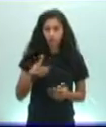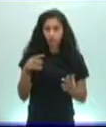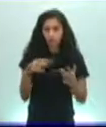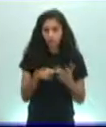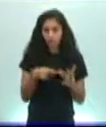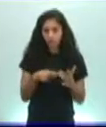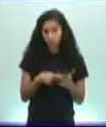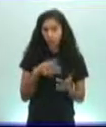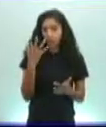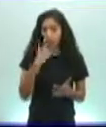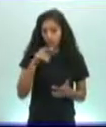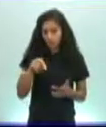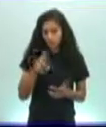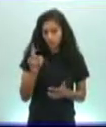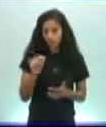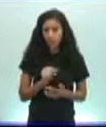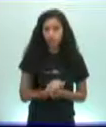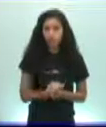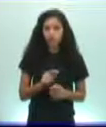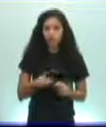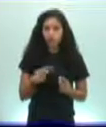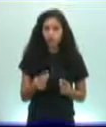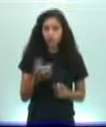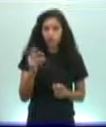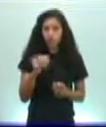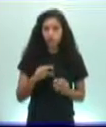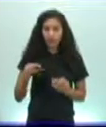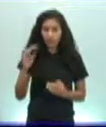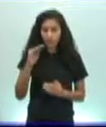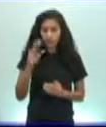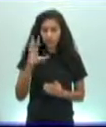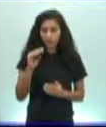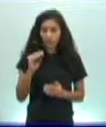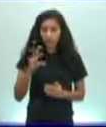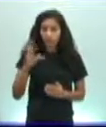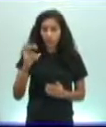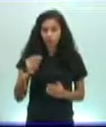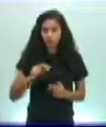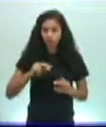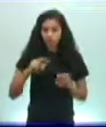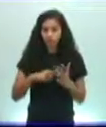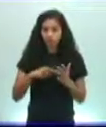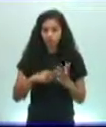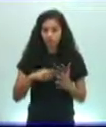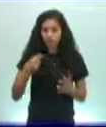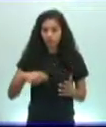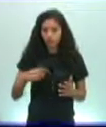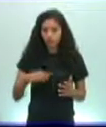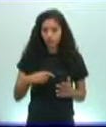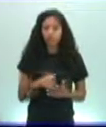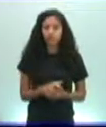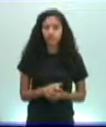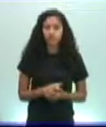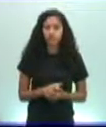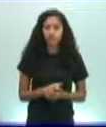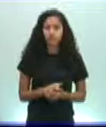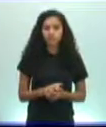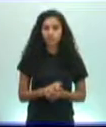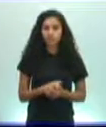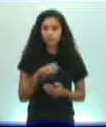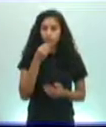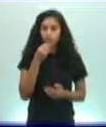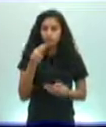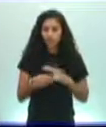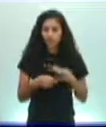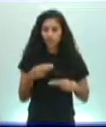mismo, porque el exponente nos indica la cantidad de veces que este número sería el factor. Lo puedes